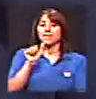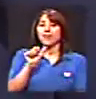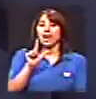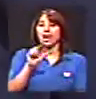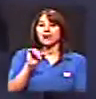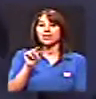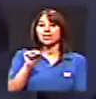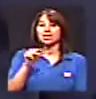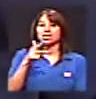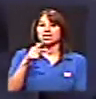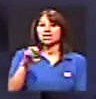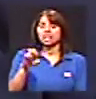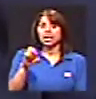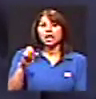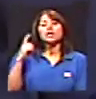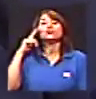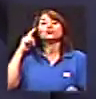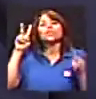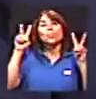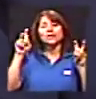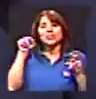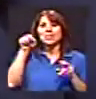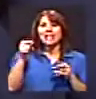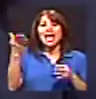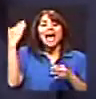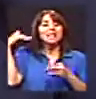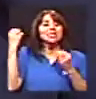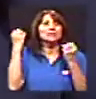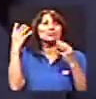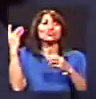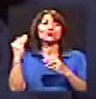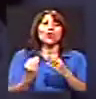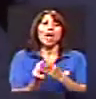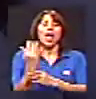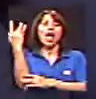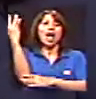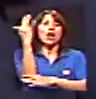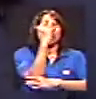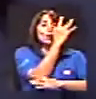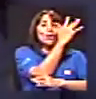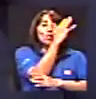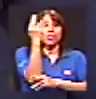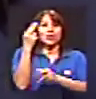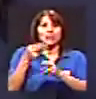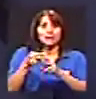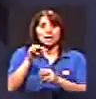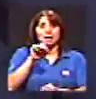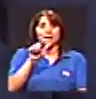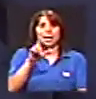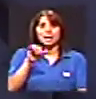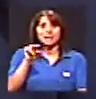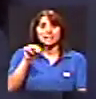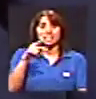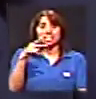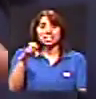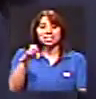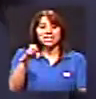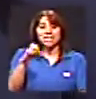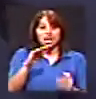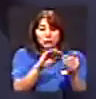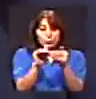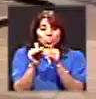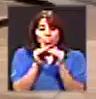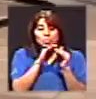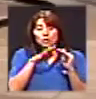había mucho árbol de Malinche, y todavía nos dejaron como una especie de recodo al final de la urbanización, nos dejaron una zona